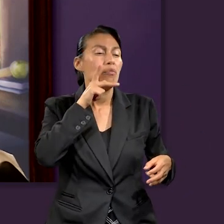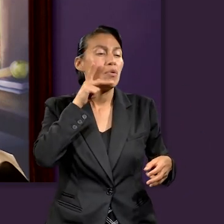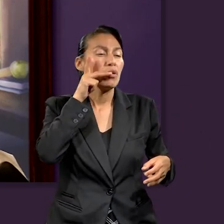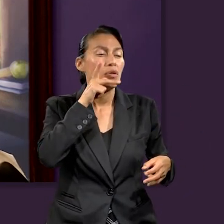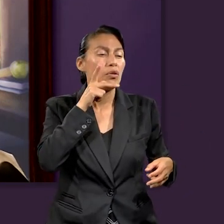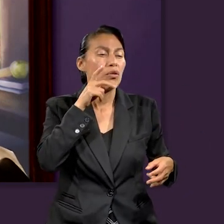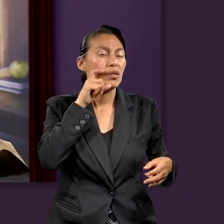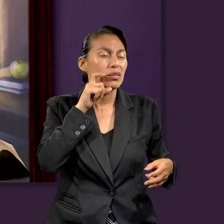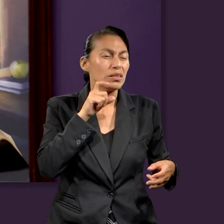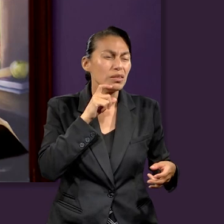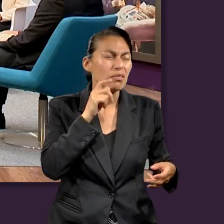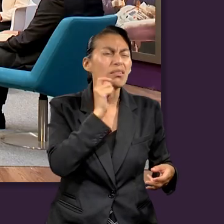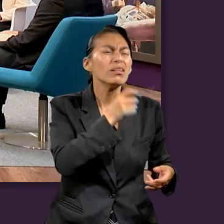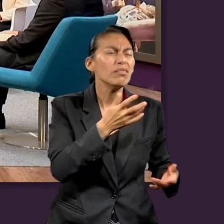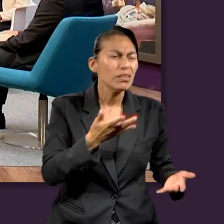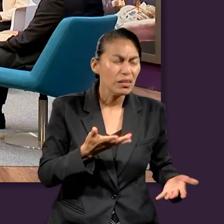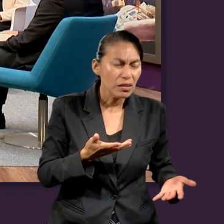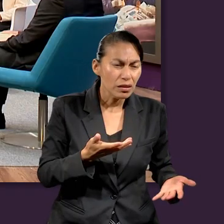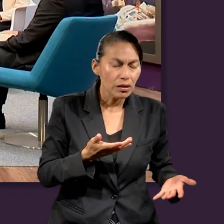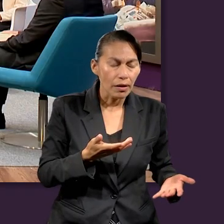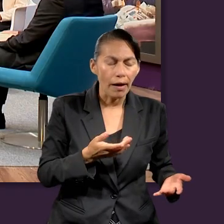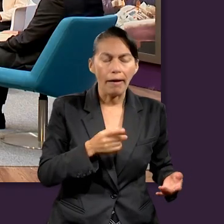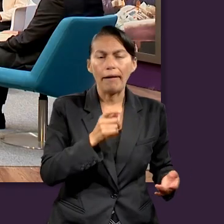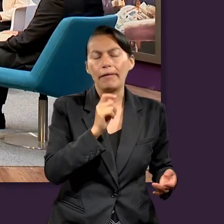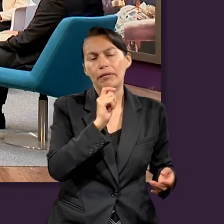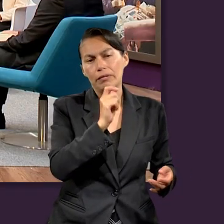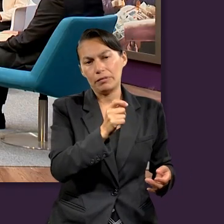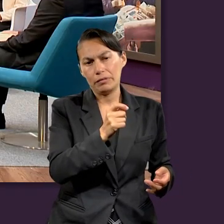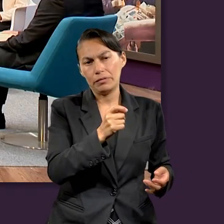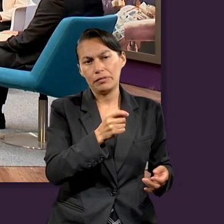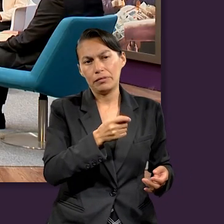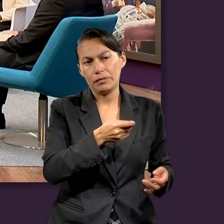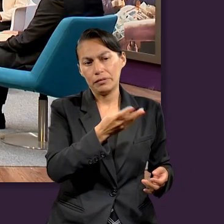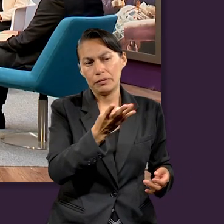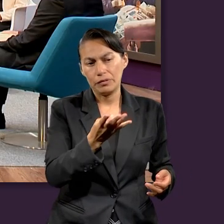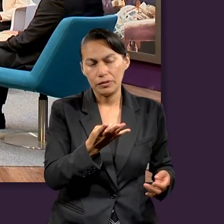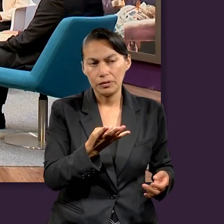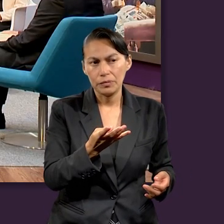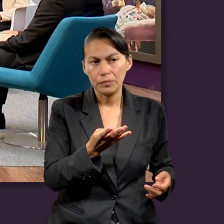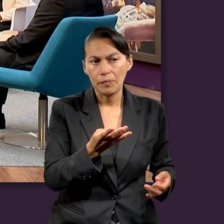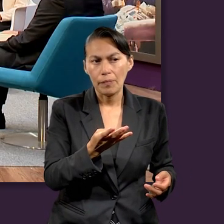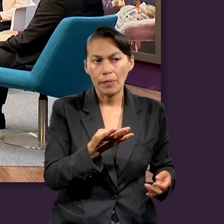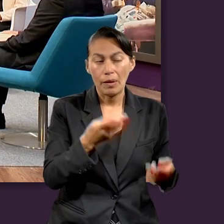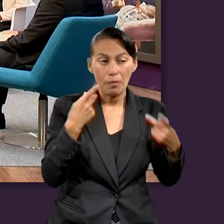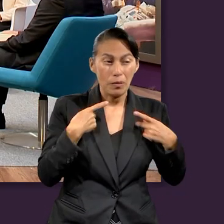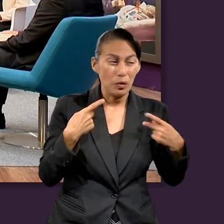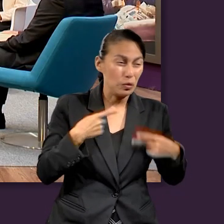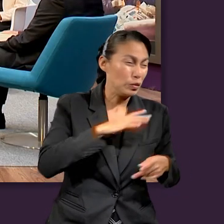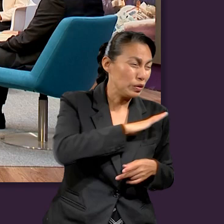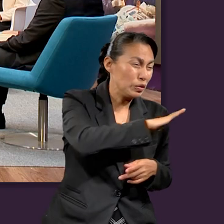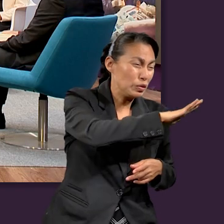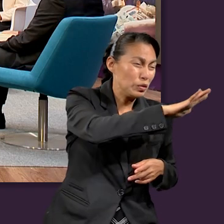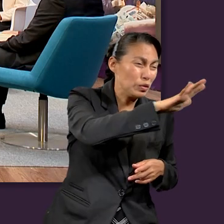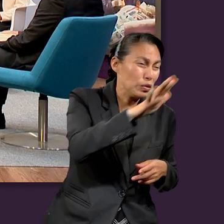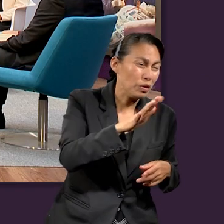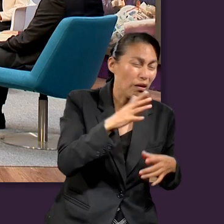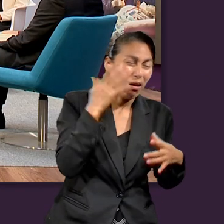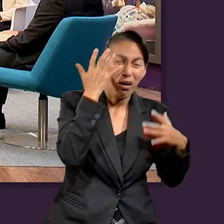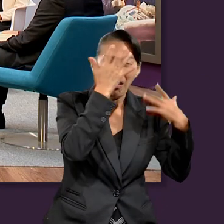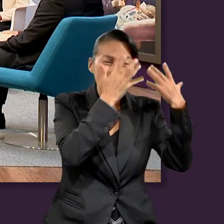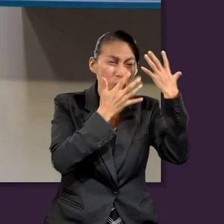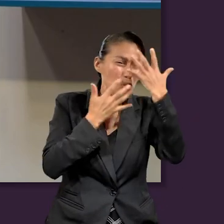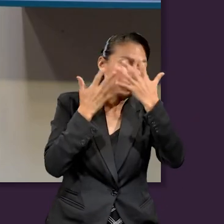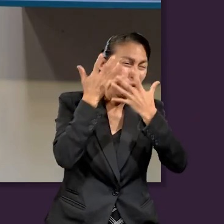fornicación. ¿Qué quiere decir esto? ¿Dice o quiere decir que todos los habitantes de la tierra están